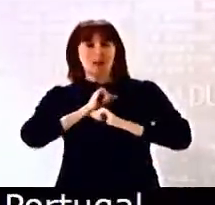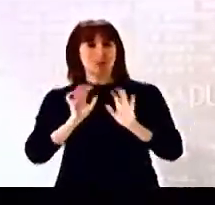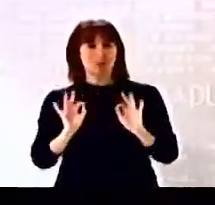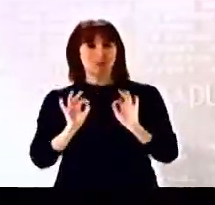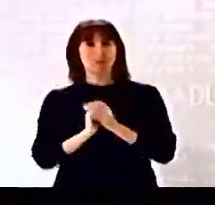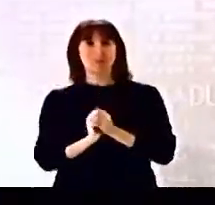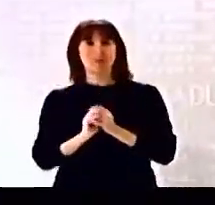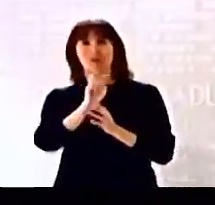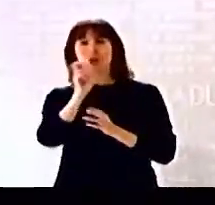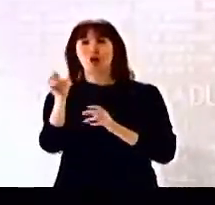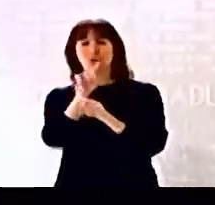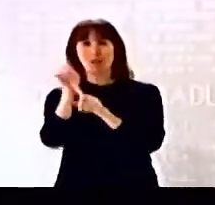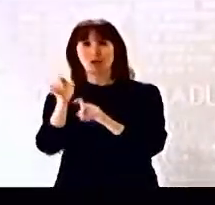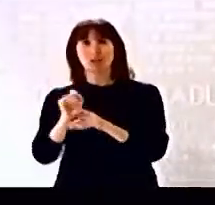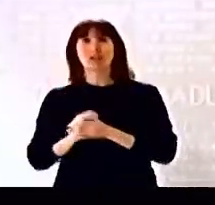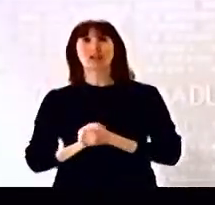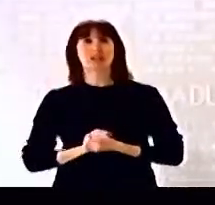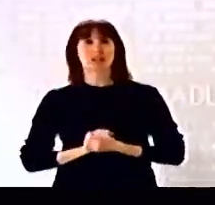Siguiente pregunta.